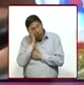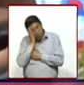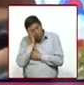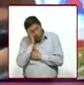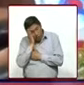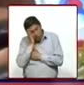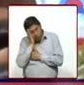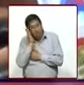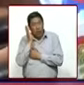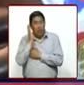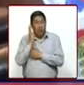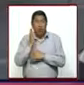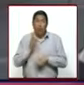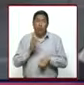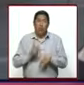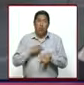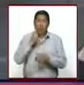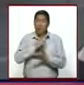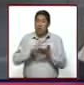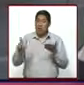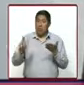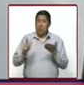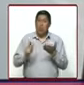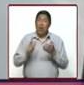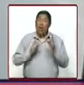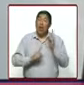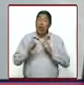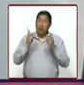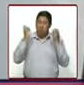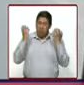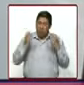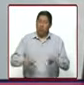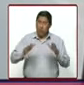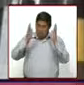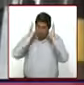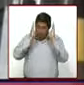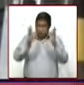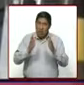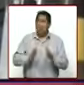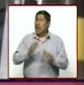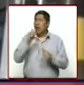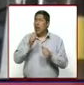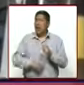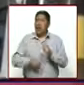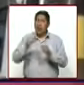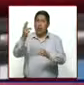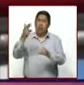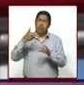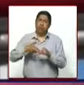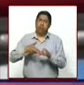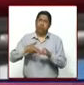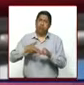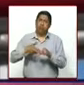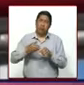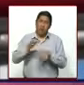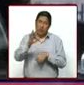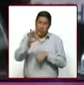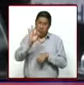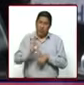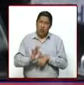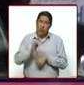semana. Hay surtidores que realmente no nos quieren atender, que de una vez en cada surtidor se nos asigne al transporte